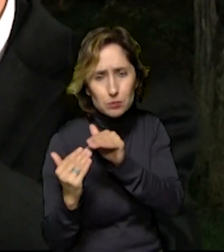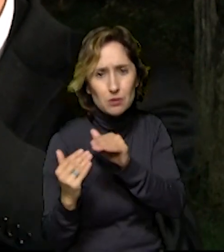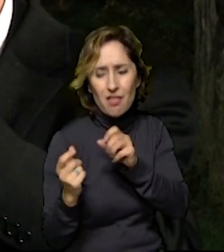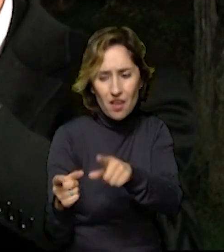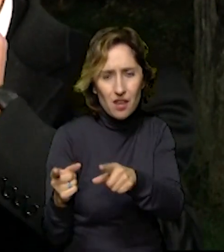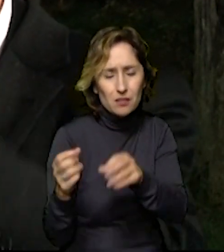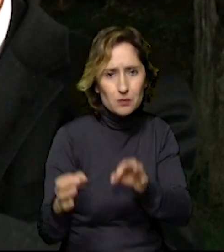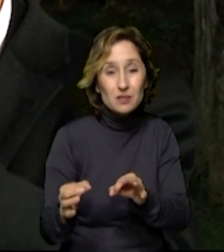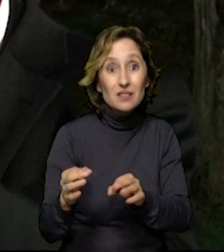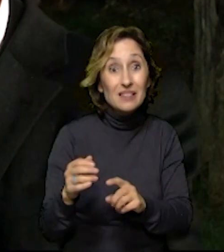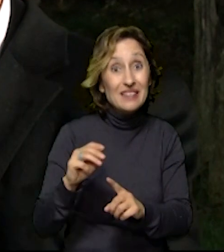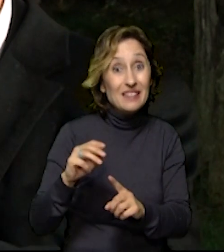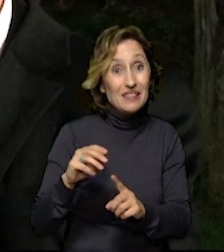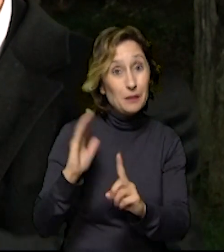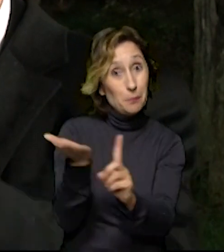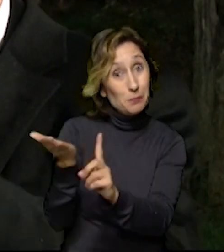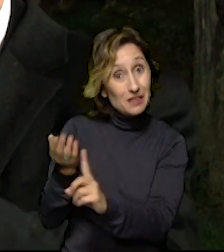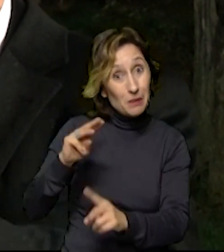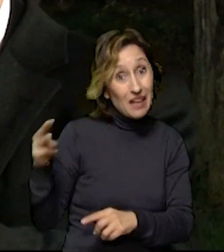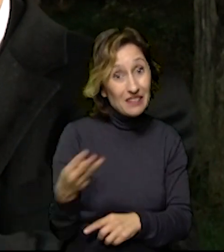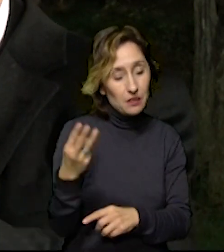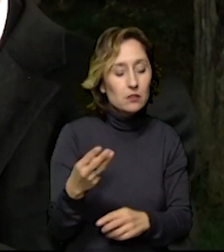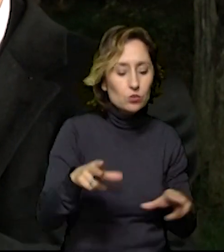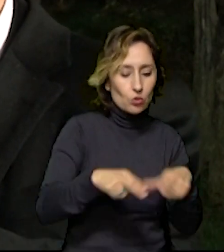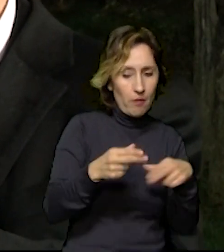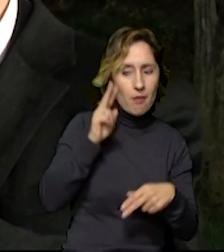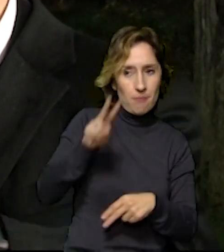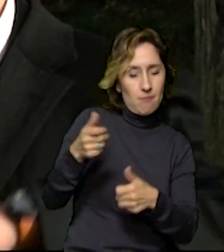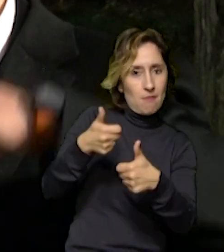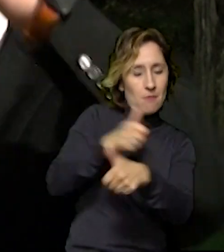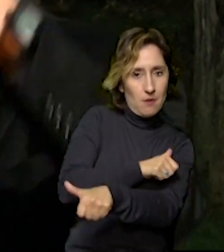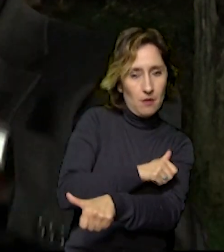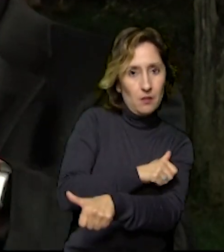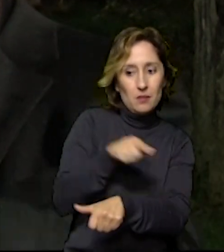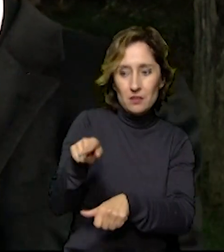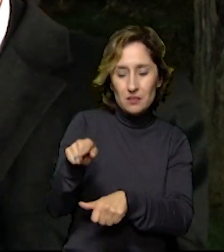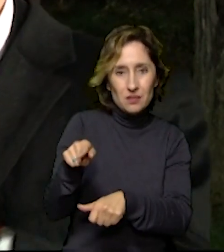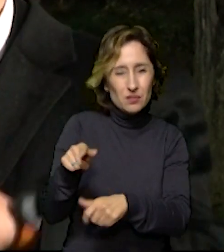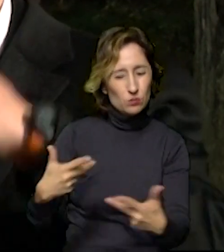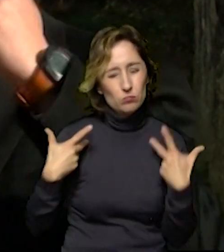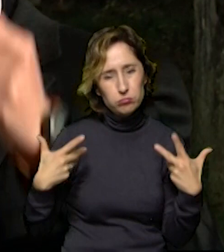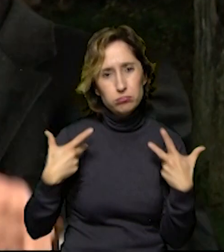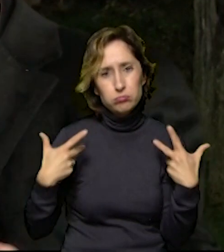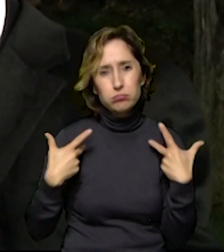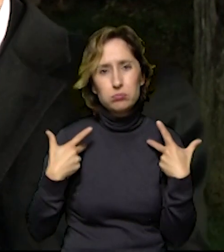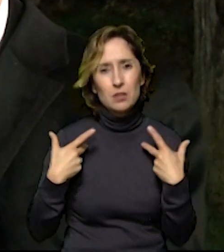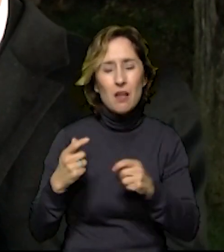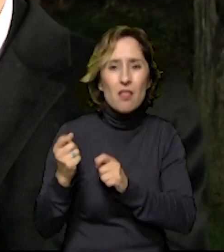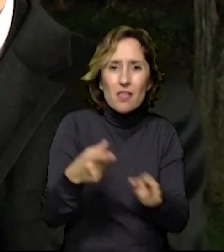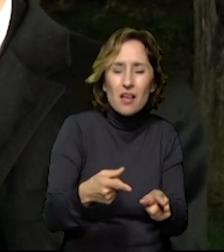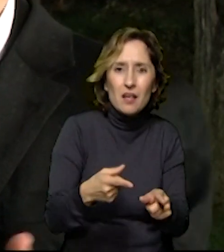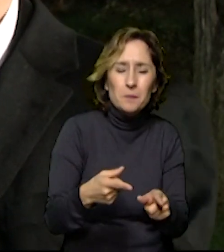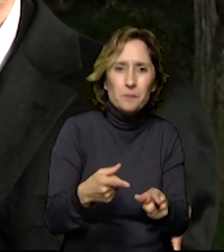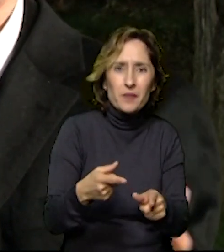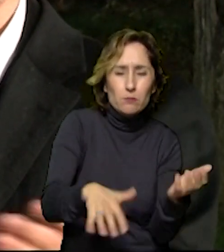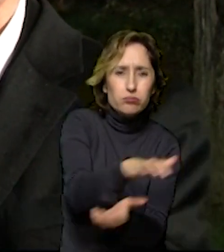de ETA son un ejemplo para la sociedad, han sufrido un dolor inmenso y le han devuelto a la sociedad no crispación, le han devuelto